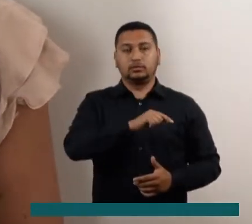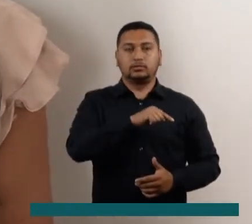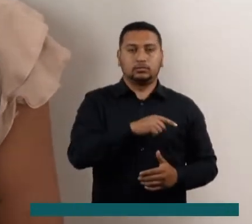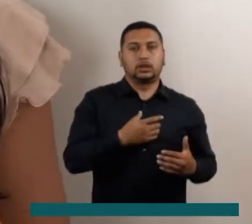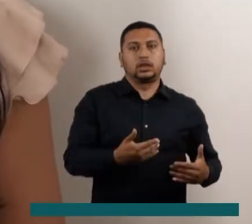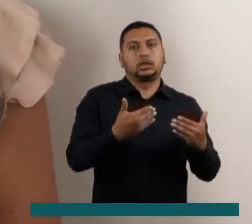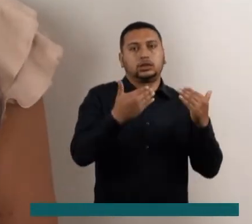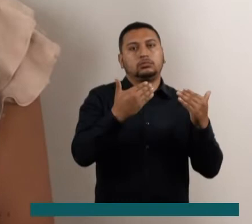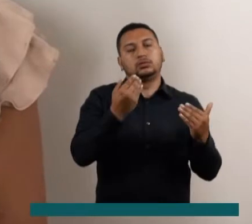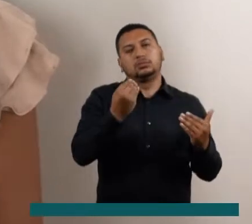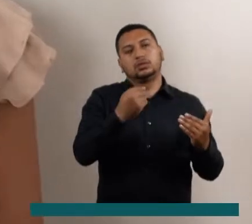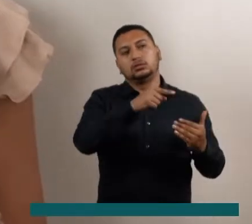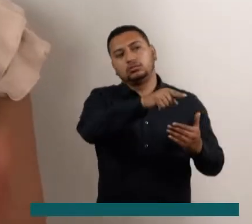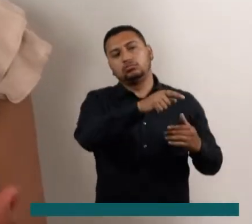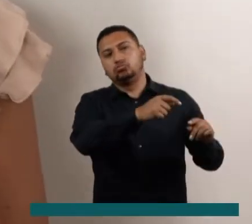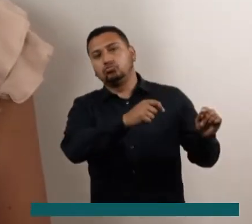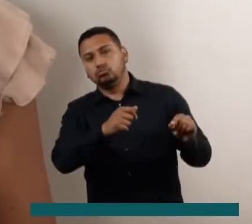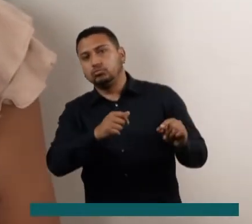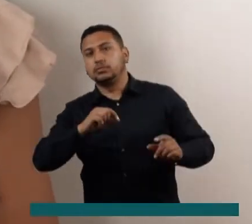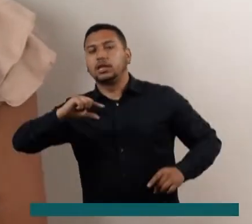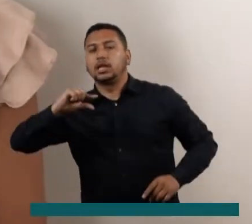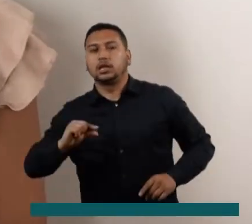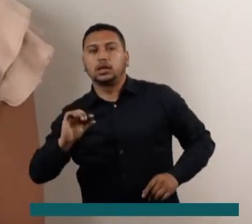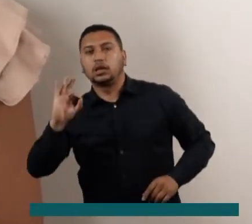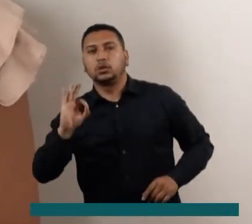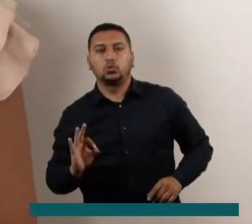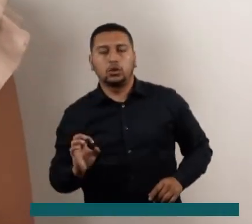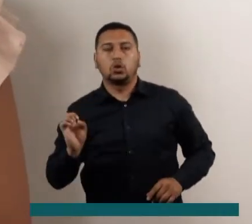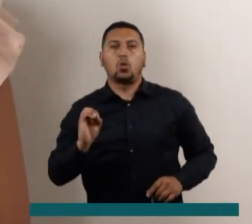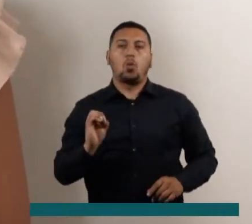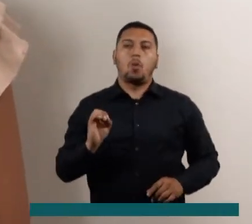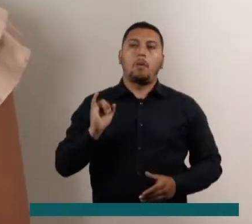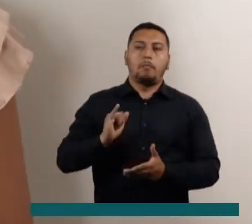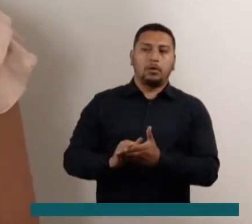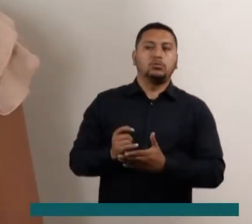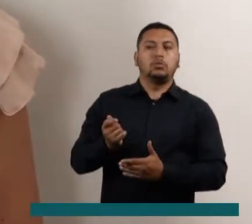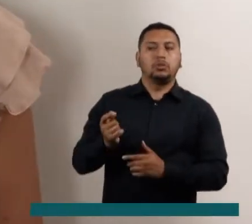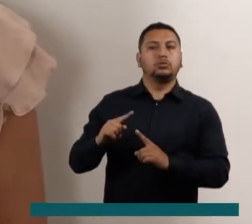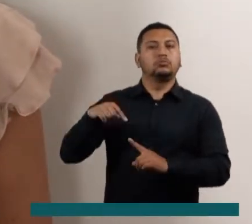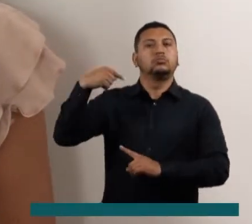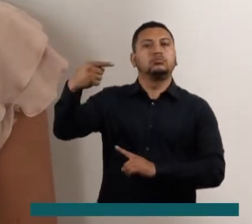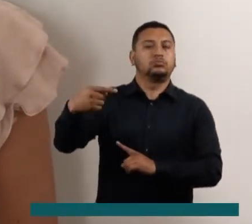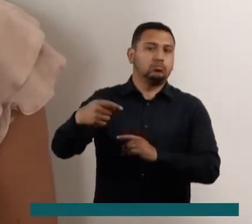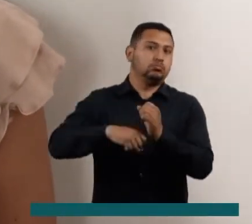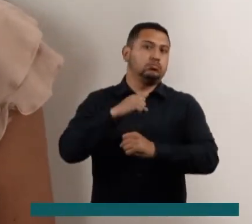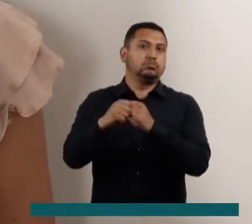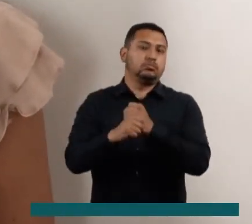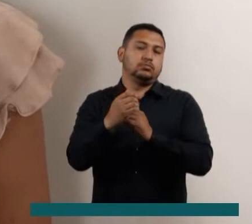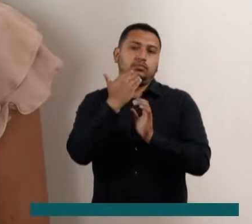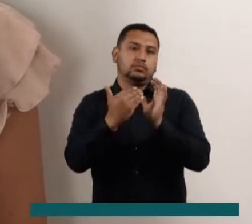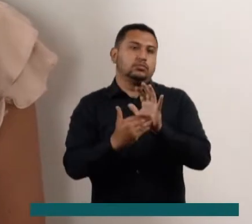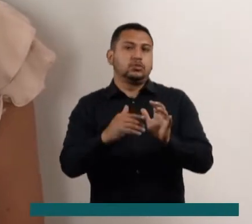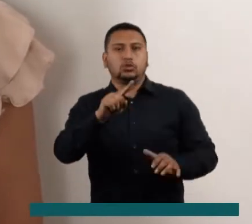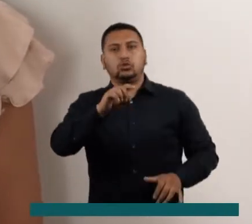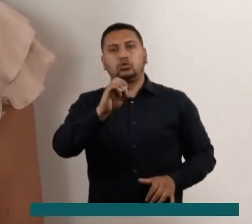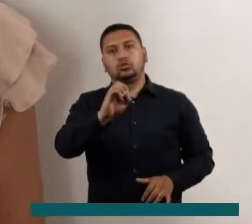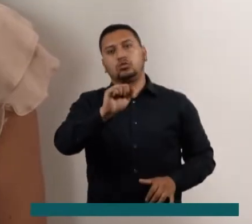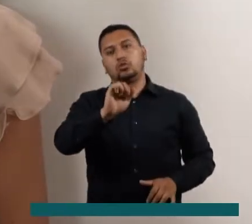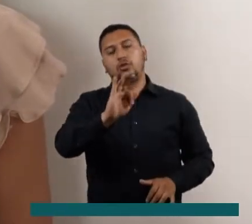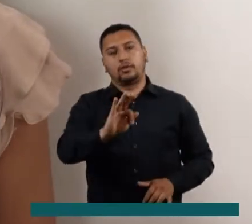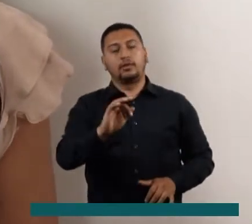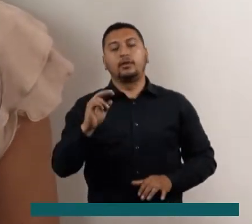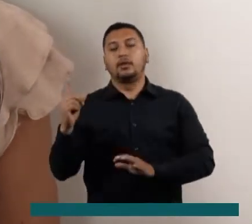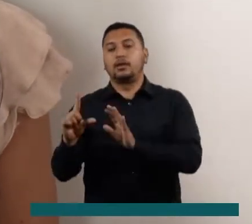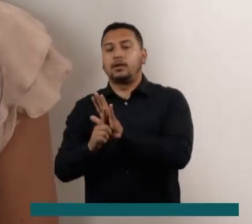compañías para hacer descuentos o, por ejemplo, mantener el precio para la siguiente vigencia de la póliza. Un ejemplo de esto es el SOAT. La ley 2161 del